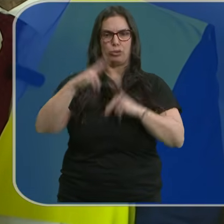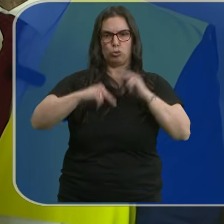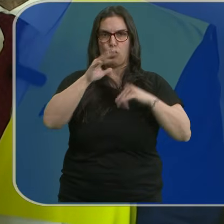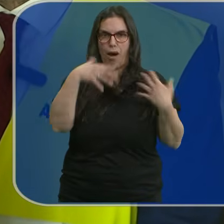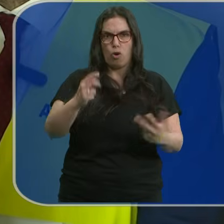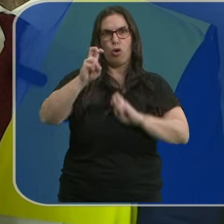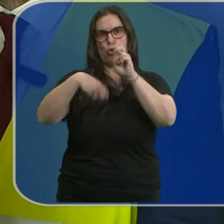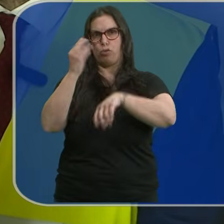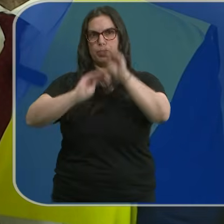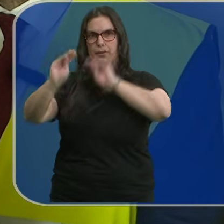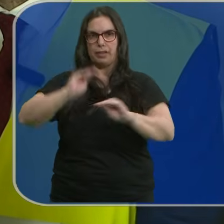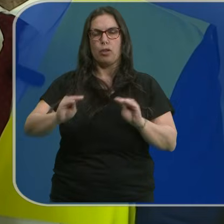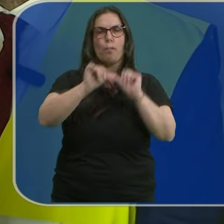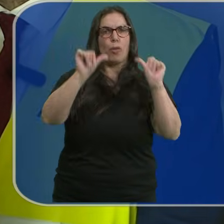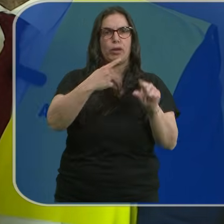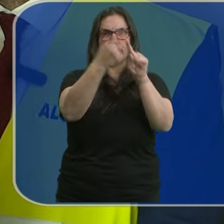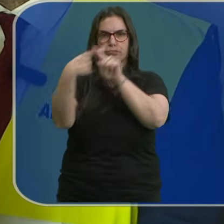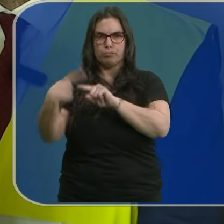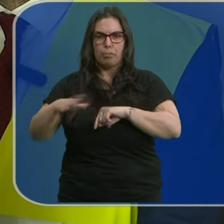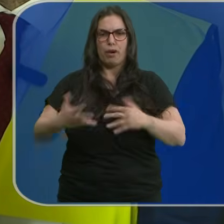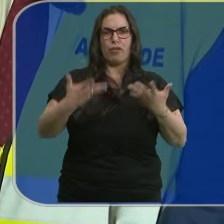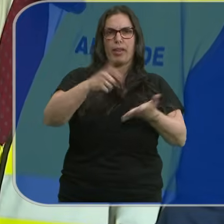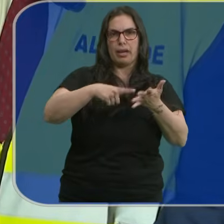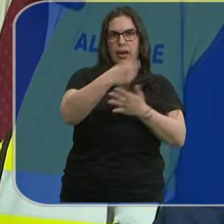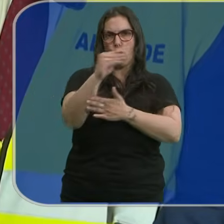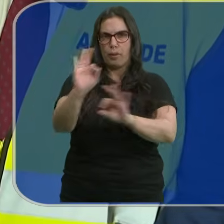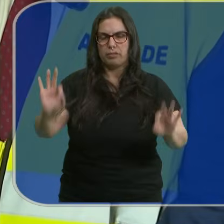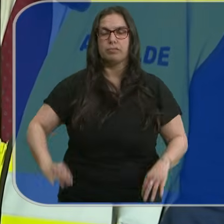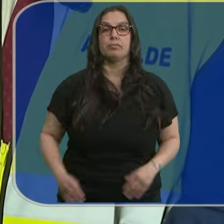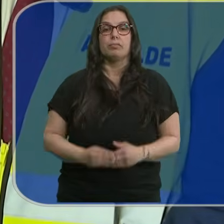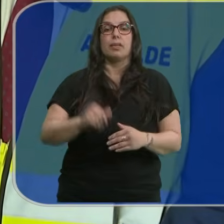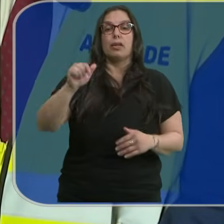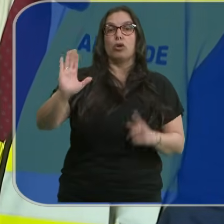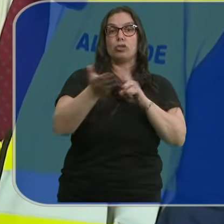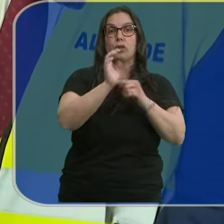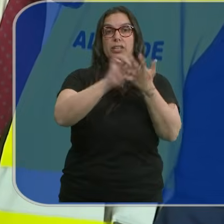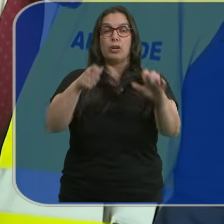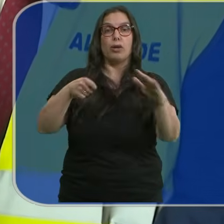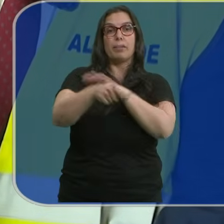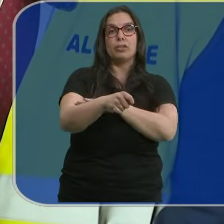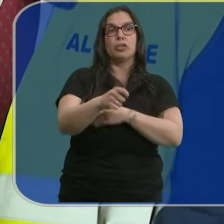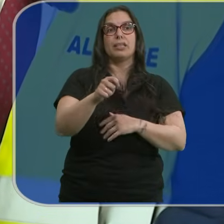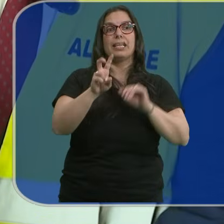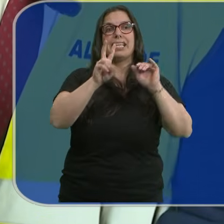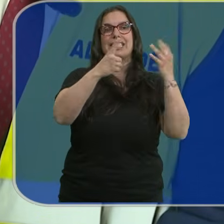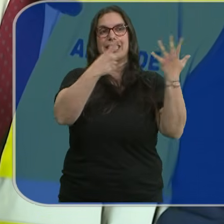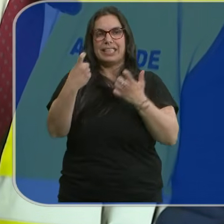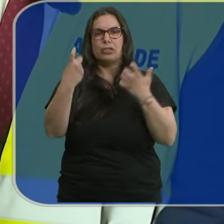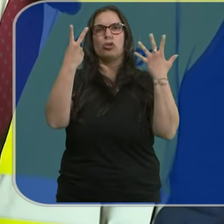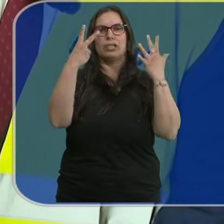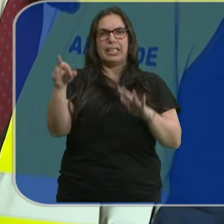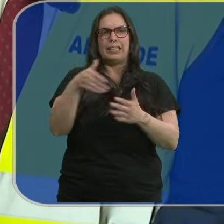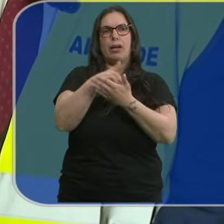construcción y rehabilitación, en distintos modelos para alquiler a los jóvenes. Hemos conseguido para Castilla y León una inversión de